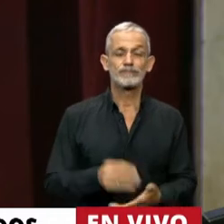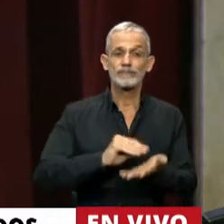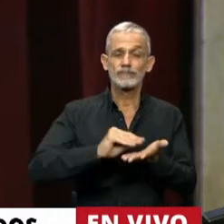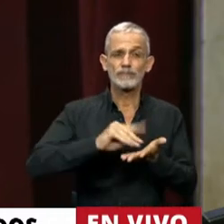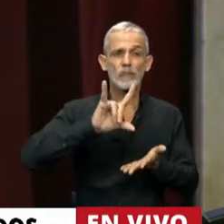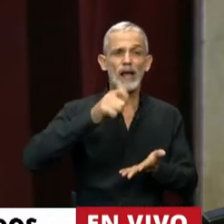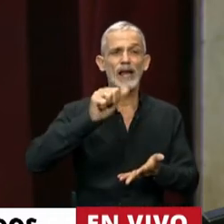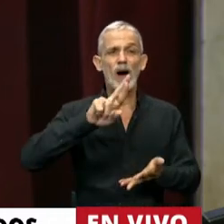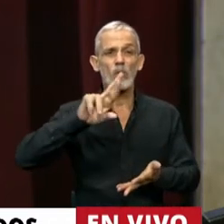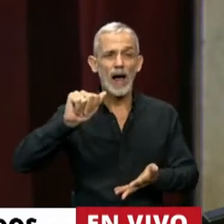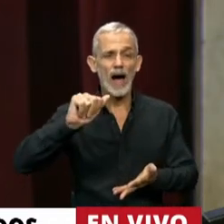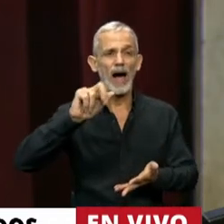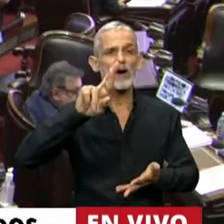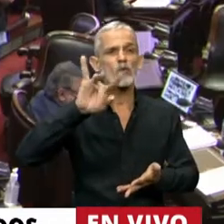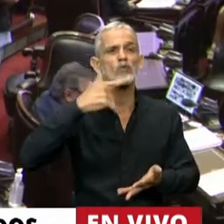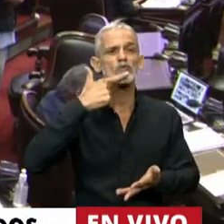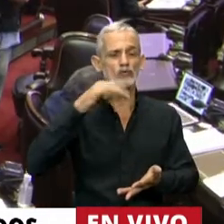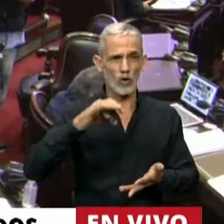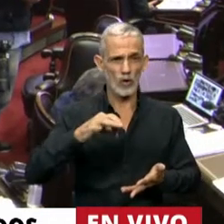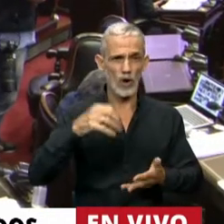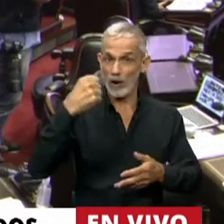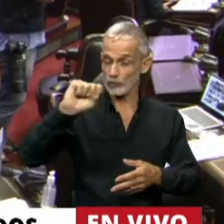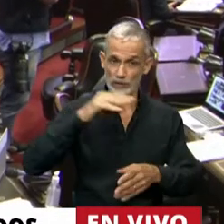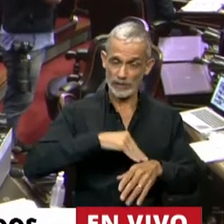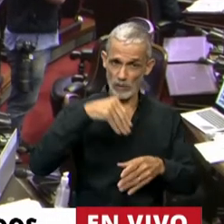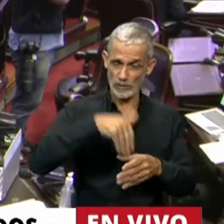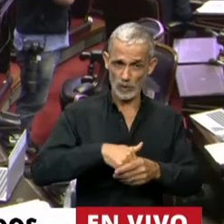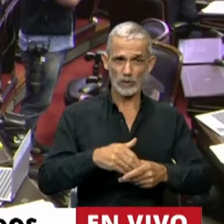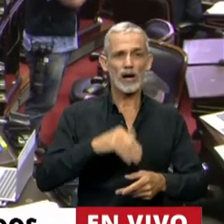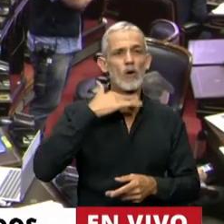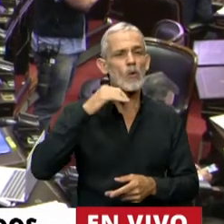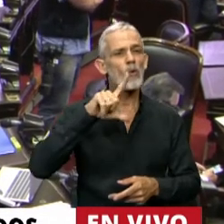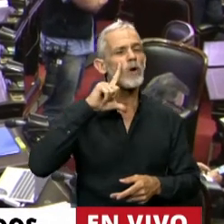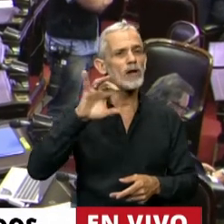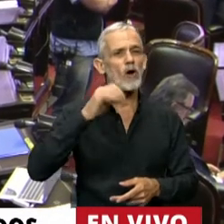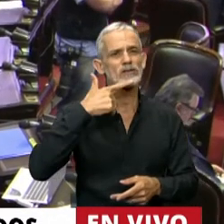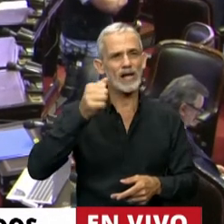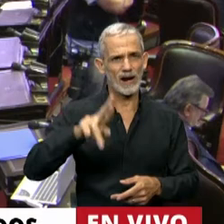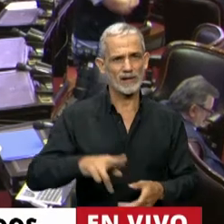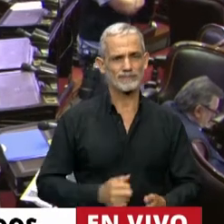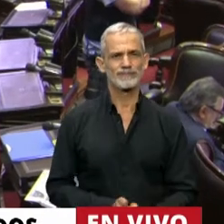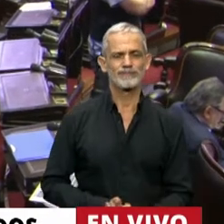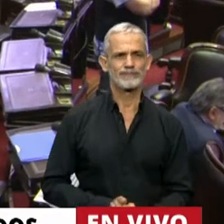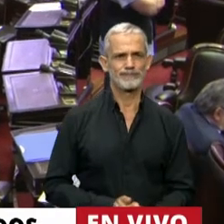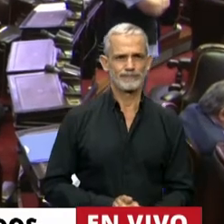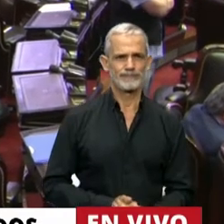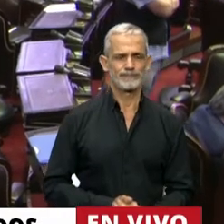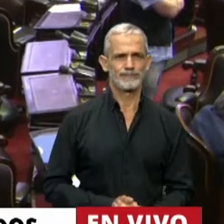Diputada Laura Russo, ausente a la hora de votar. Diputado Julio Satt.